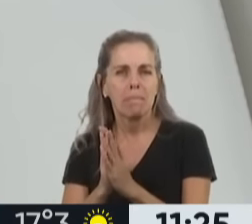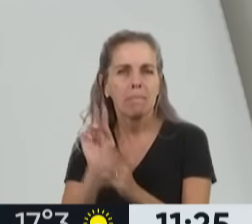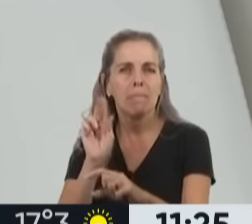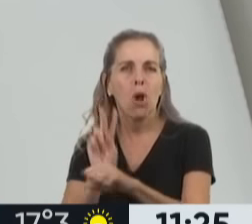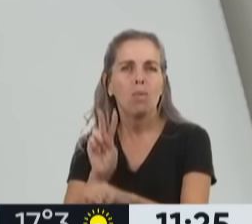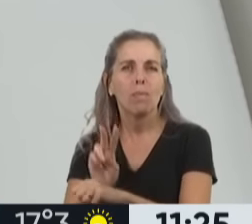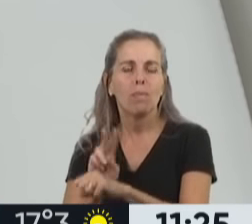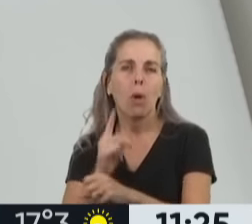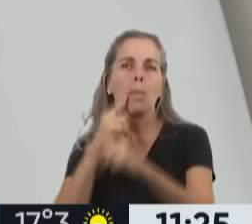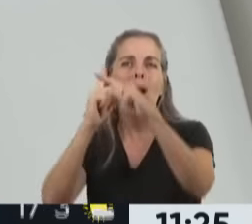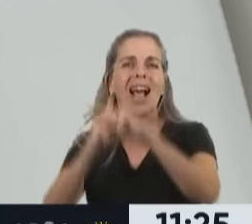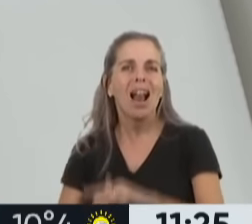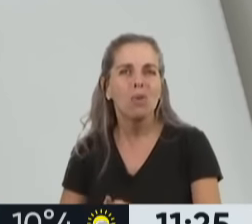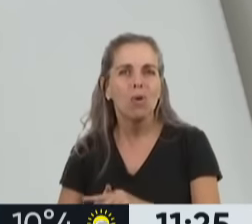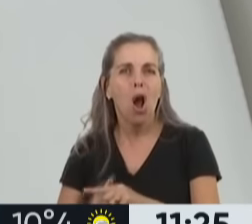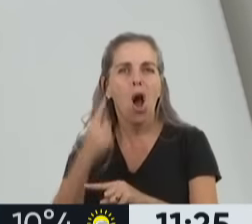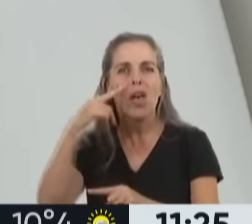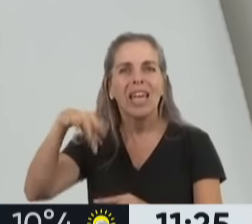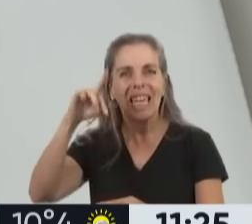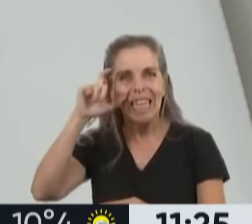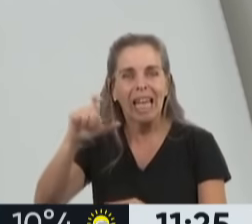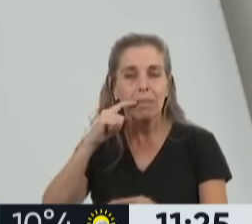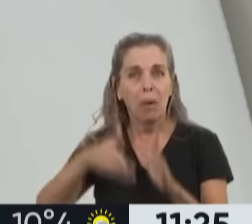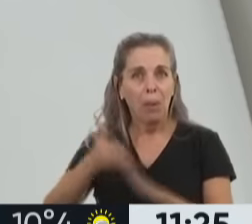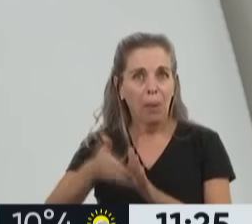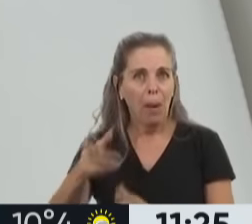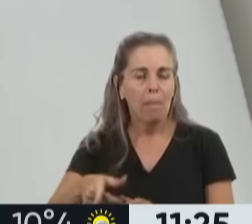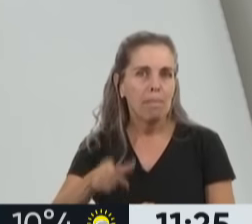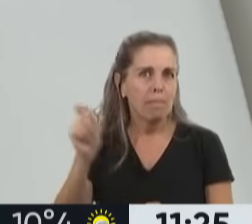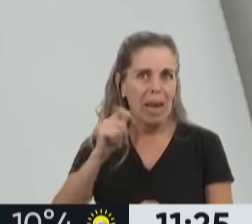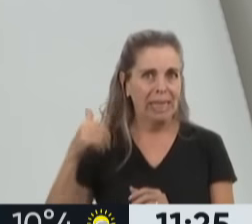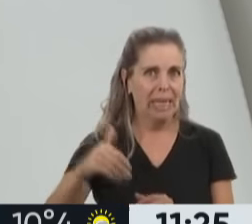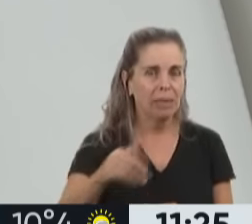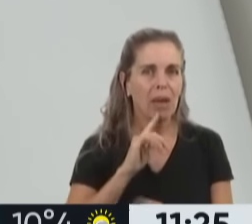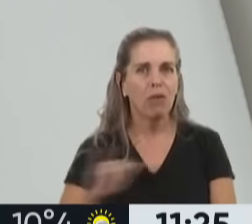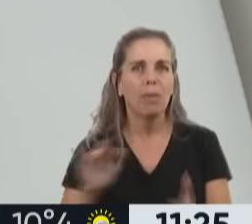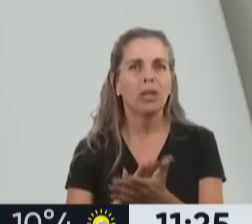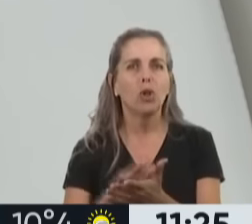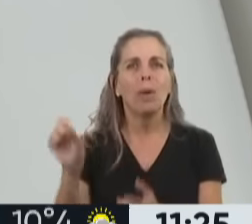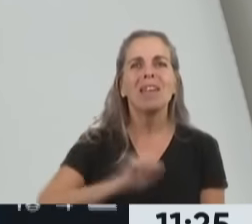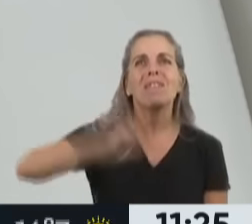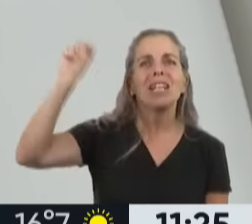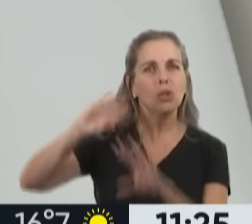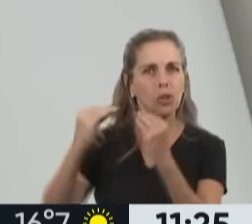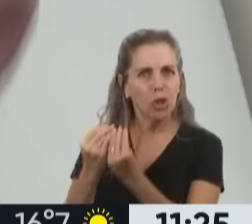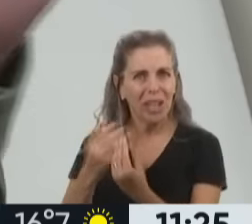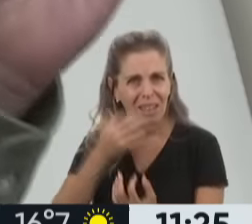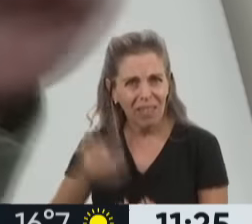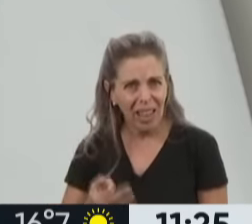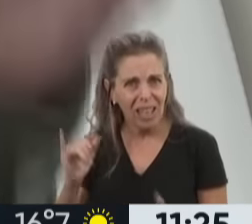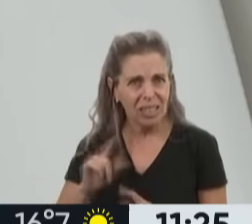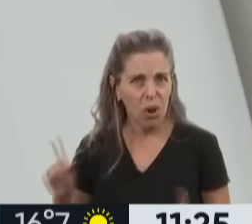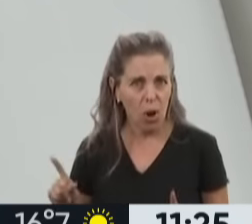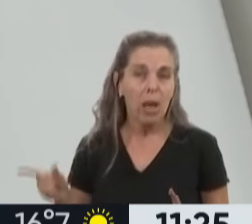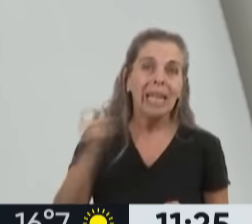indec yo te quería preguntar si se puede confiar en los números de inflación que va a dar el inde en los próximos meses y si el presidente además usa algún